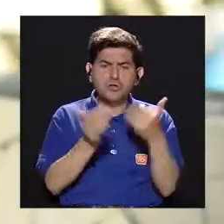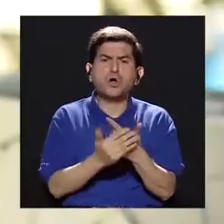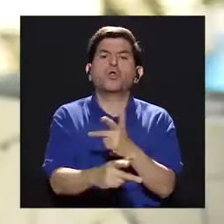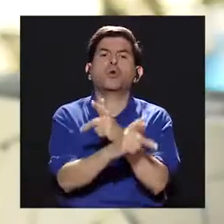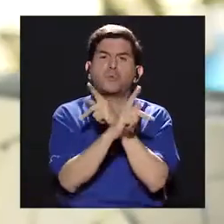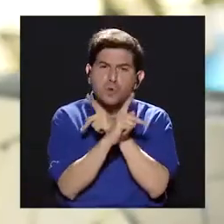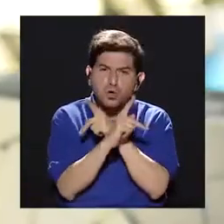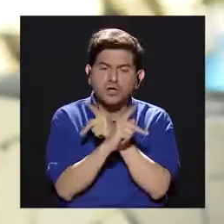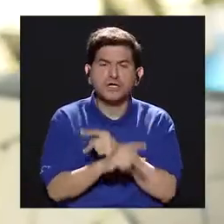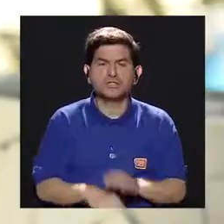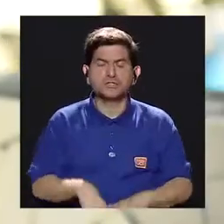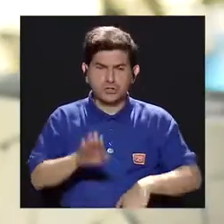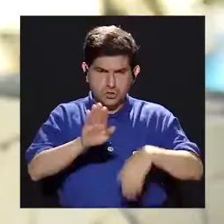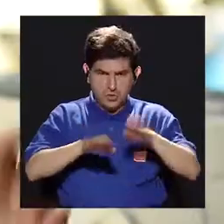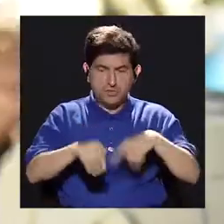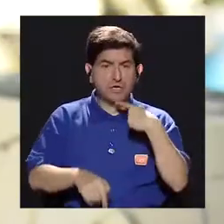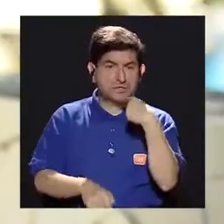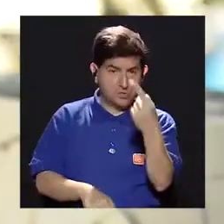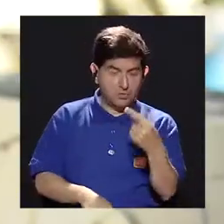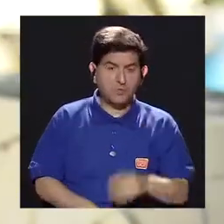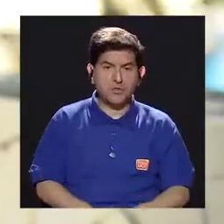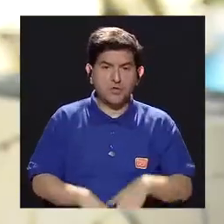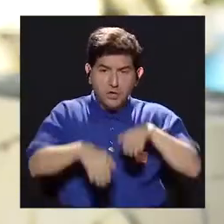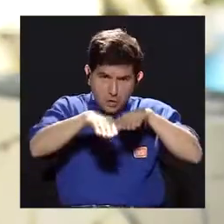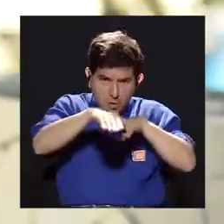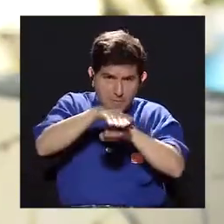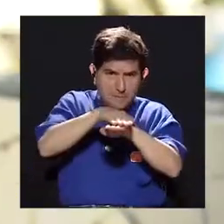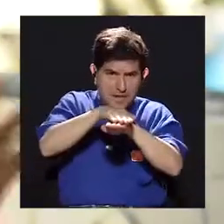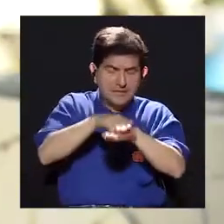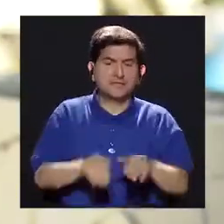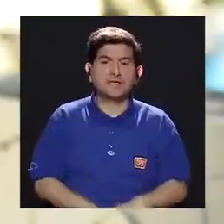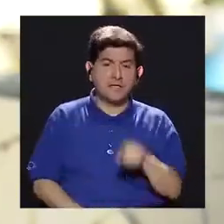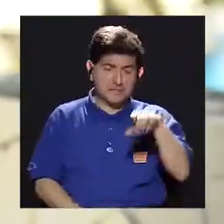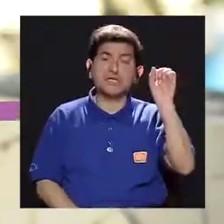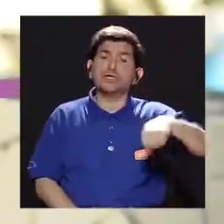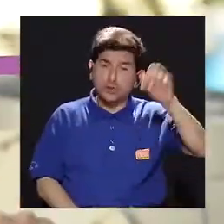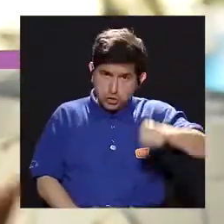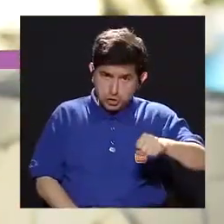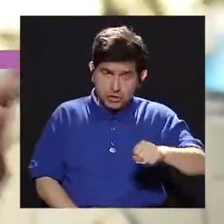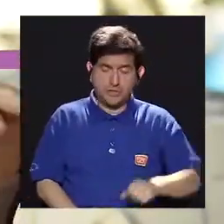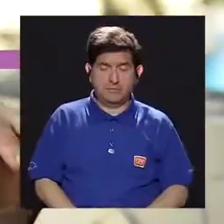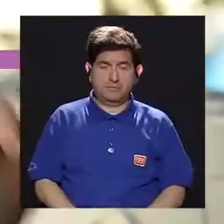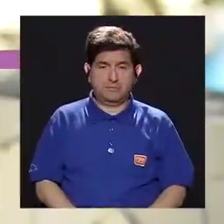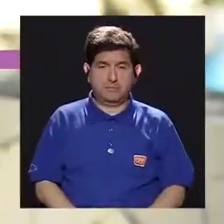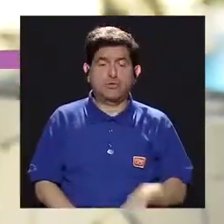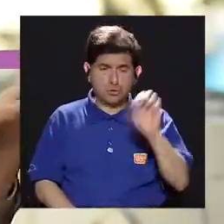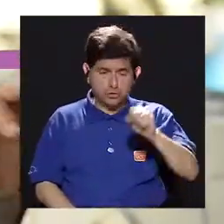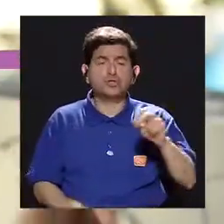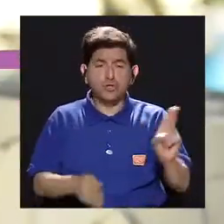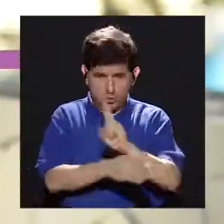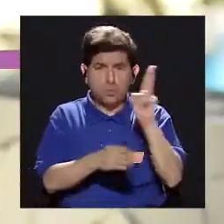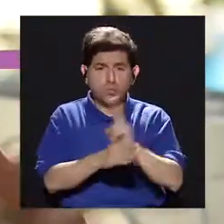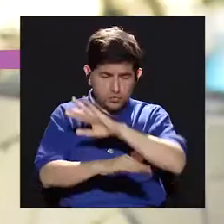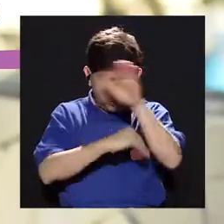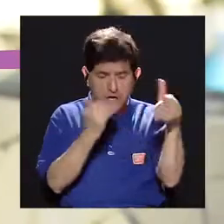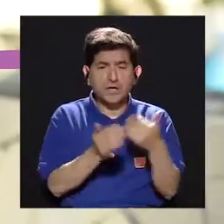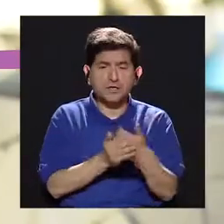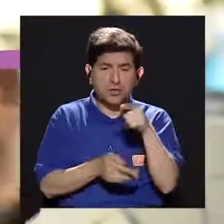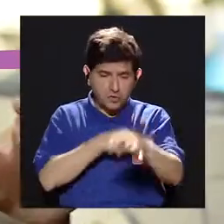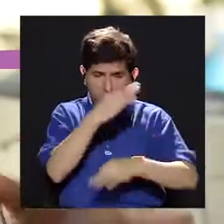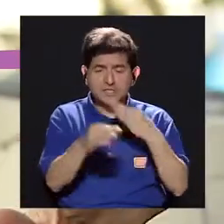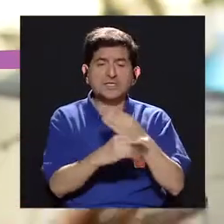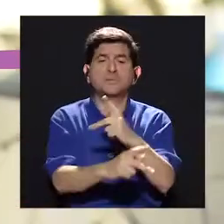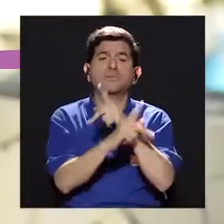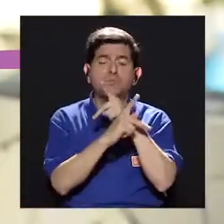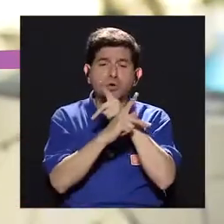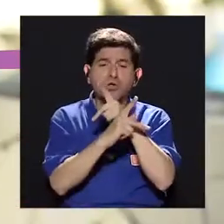lo que sea protección del pie, ahora que usted dijo plantillas, almohadillas, todo eso sí. Pro utilizarlo, todo lo que sea